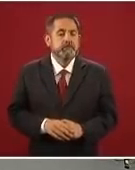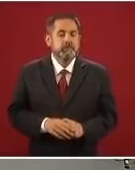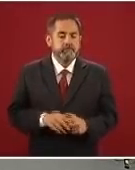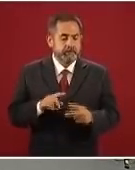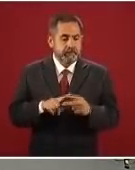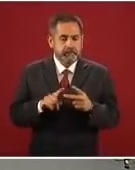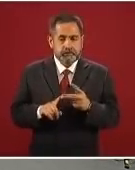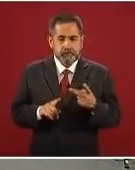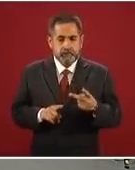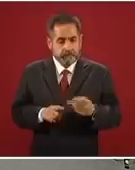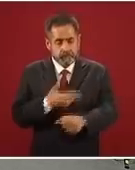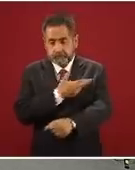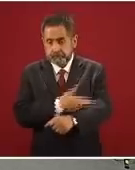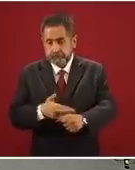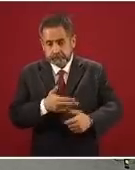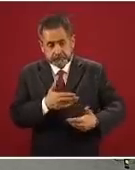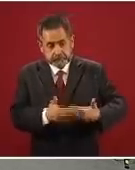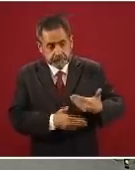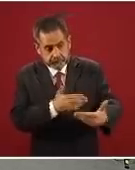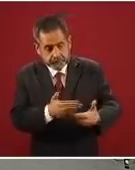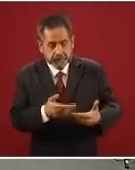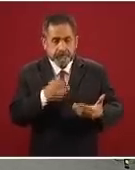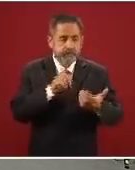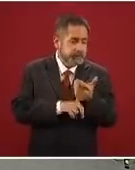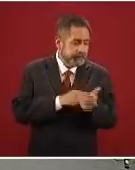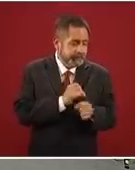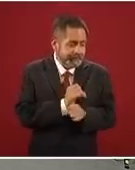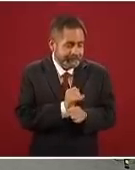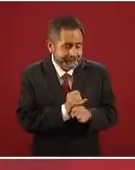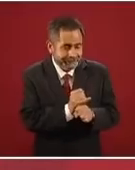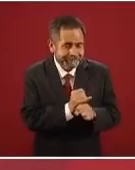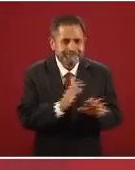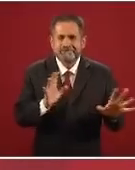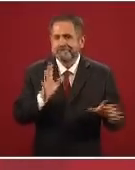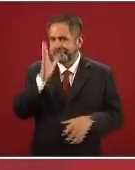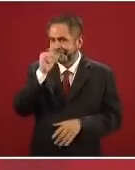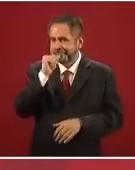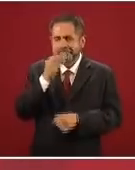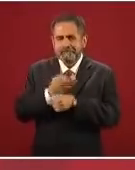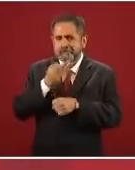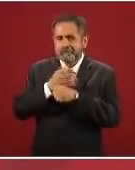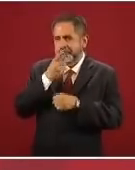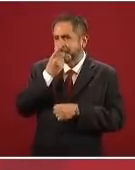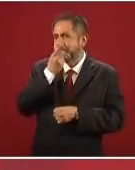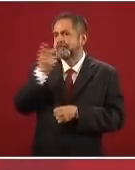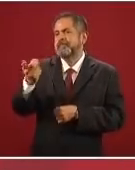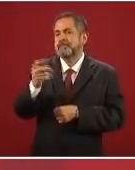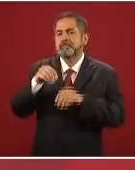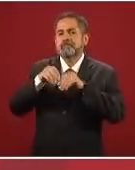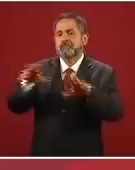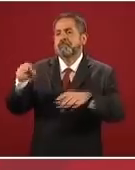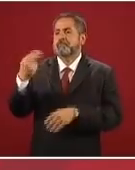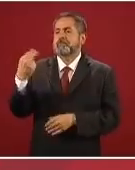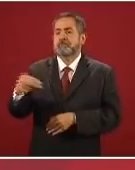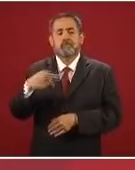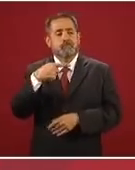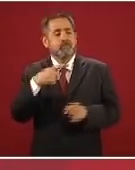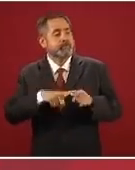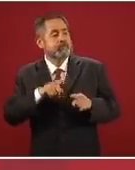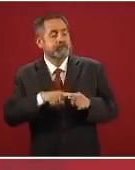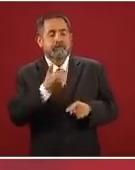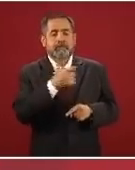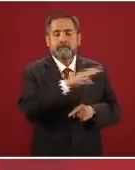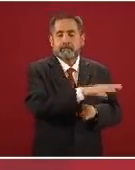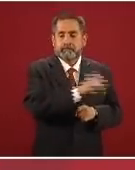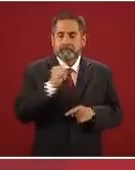Mire, el debido proceso y la estructura procesal nos impide en este momento dar a conocer esta situación. En el